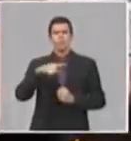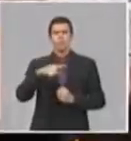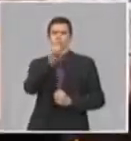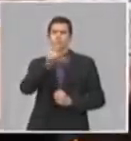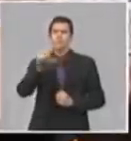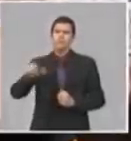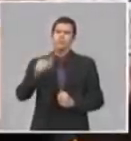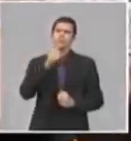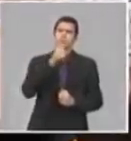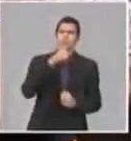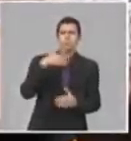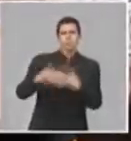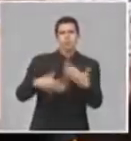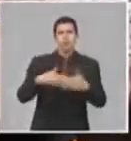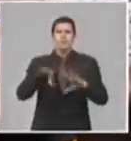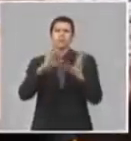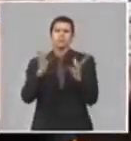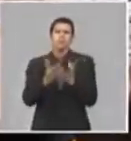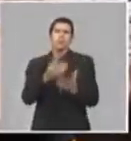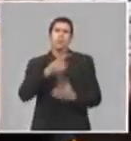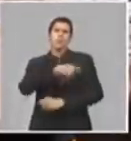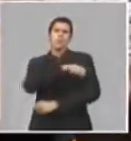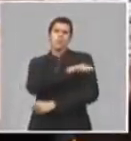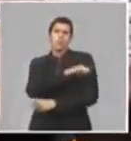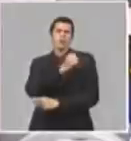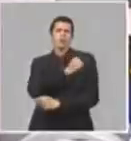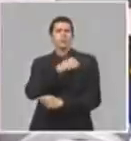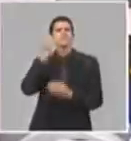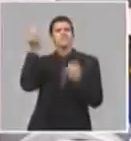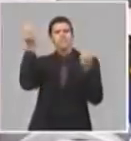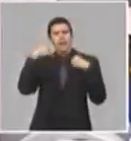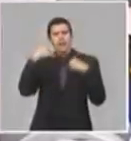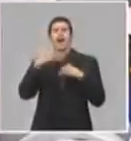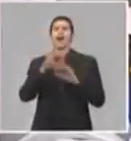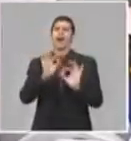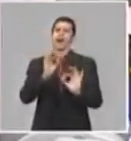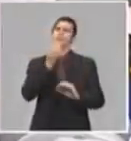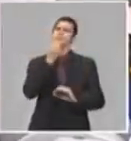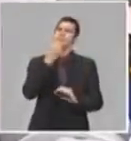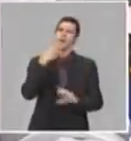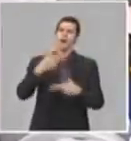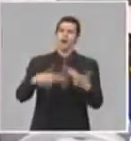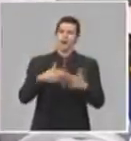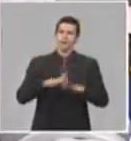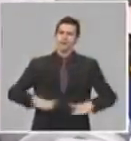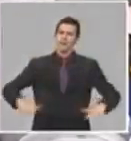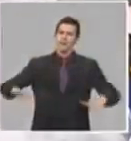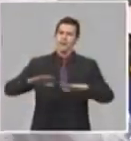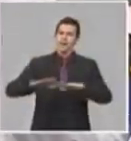informar a nuestro pueblo las medidas que se toman para impulsar la economía.